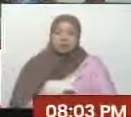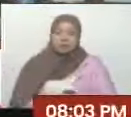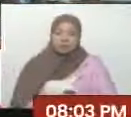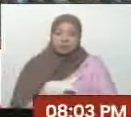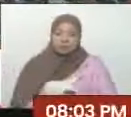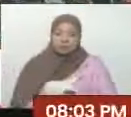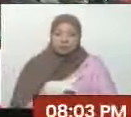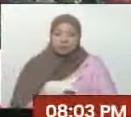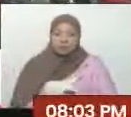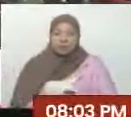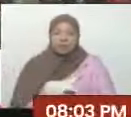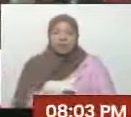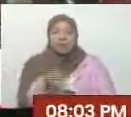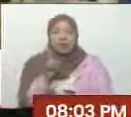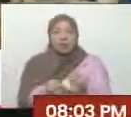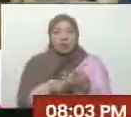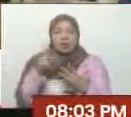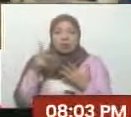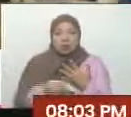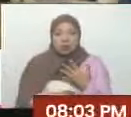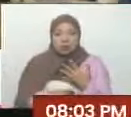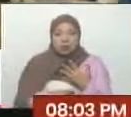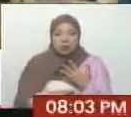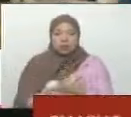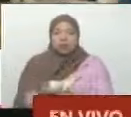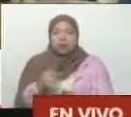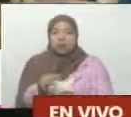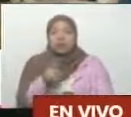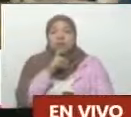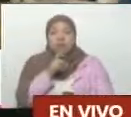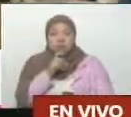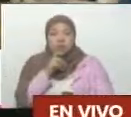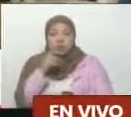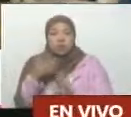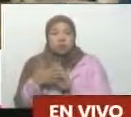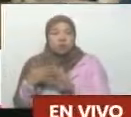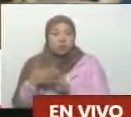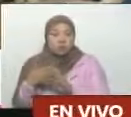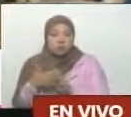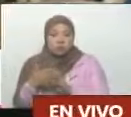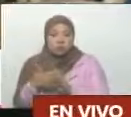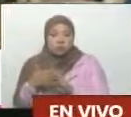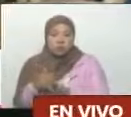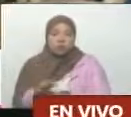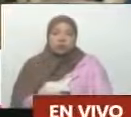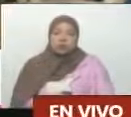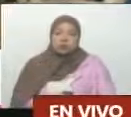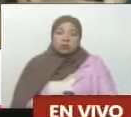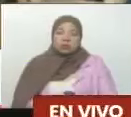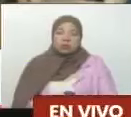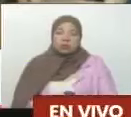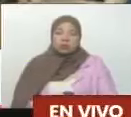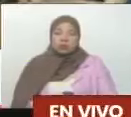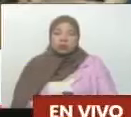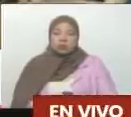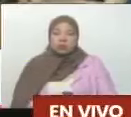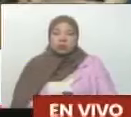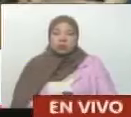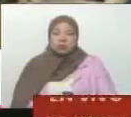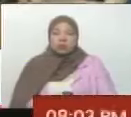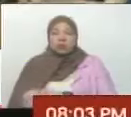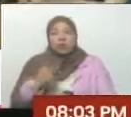Hay problemas que es muy difícil solucionar, pero ahí con la gente y decirle, mire compadre, esto es